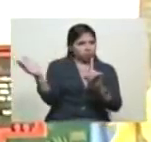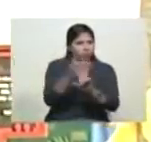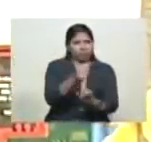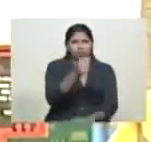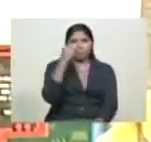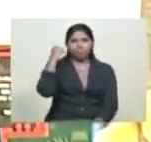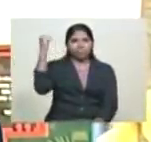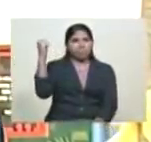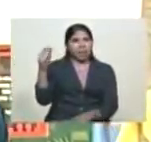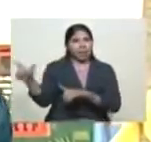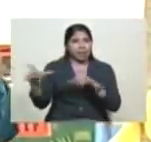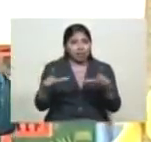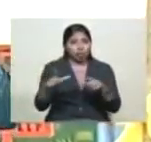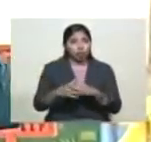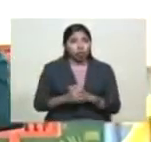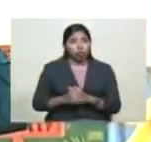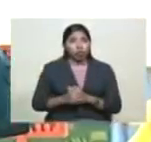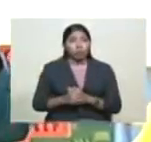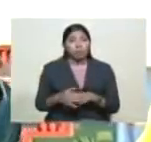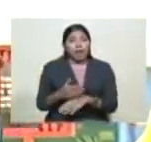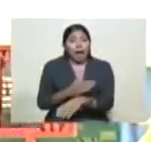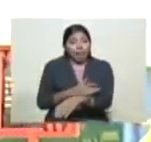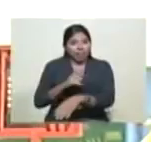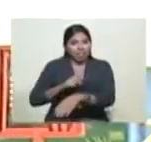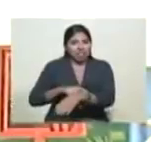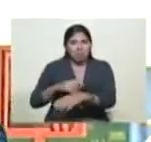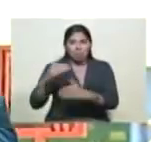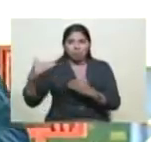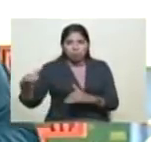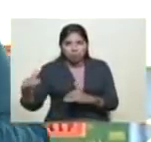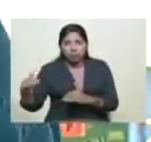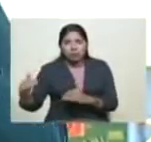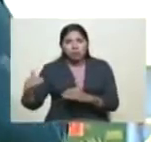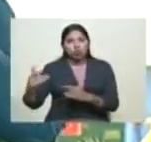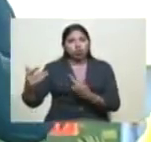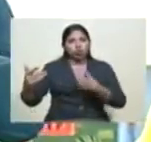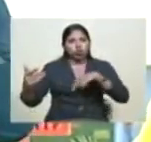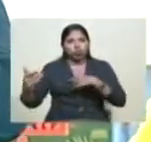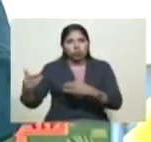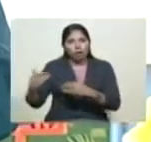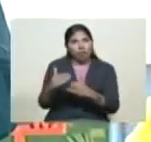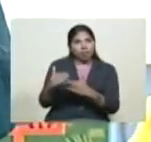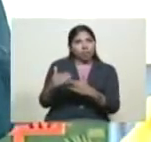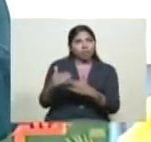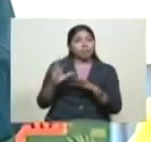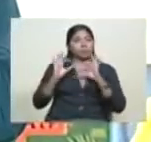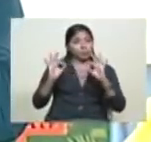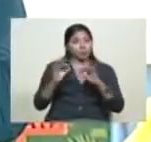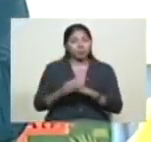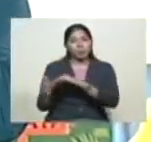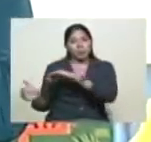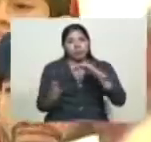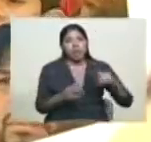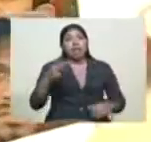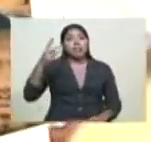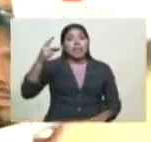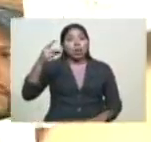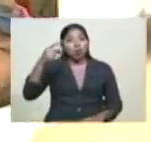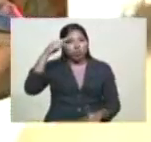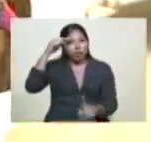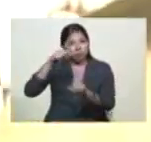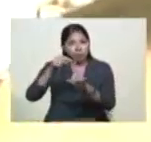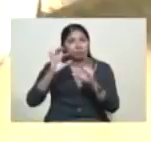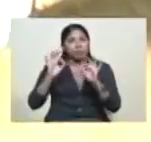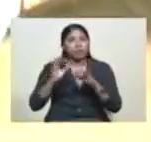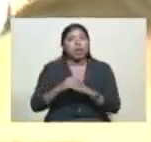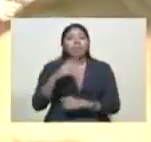Lo logramos. A tiempo, antes del tiempo lo logramos. La segunda meta son 3 millones.